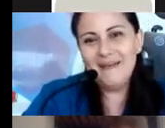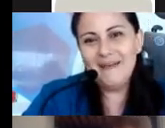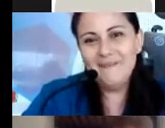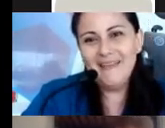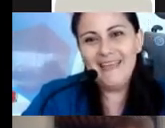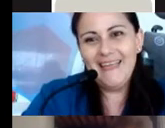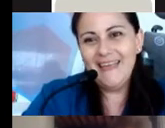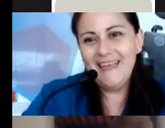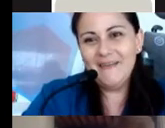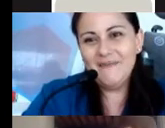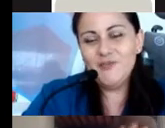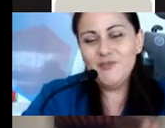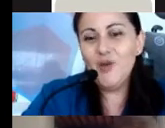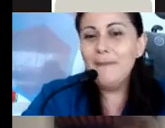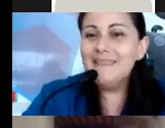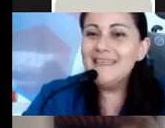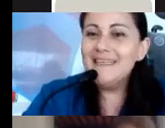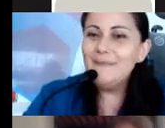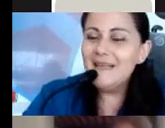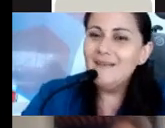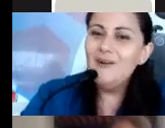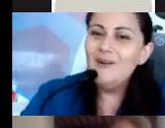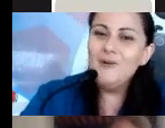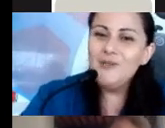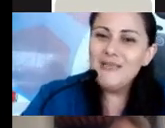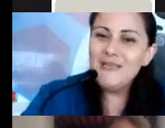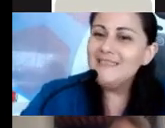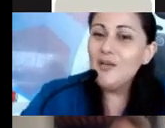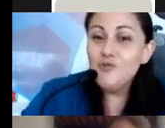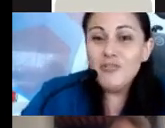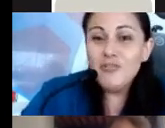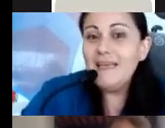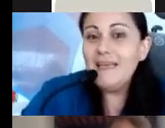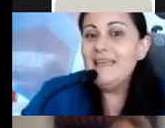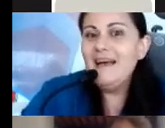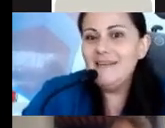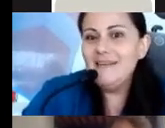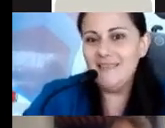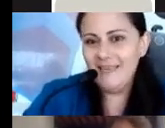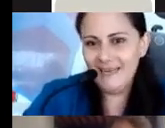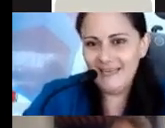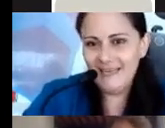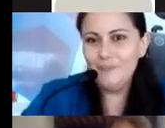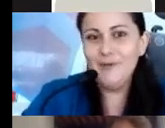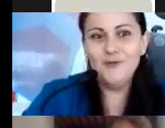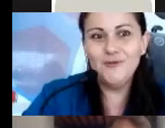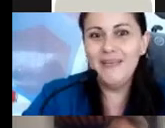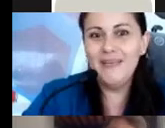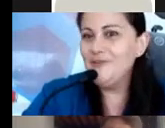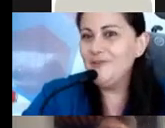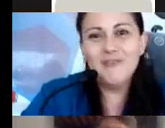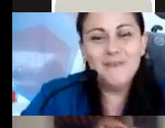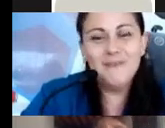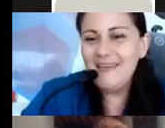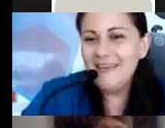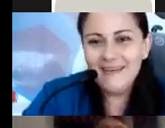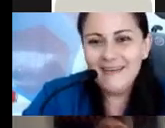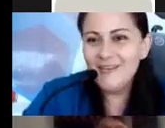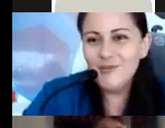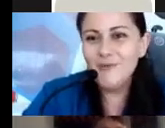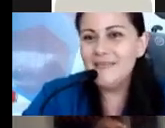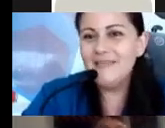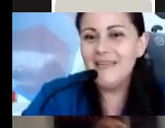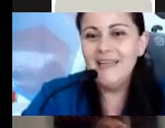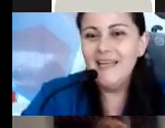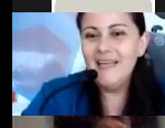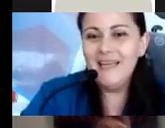decía que solamente ese mes haberlo visto ahí sentado, ellos no se imaginaban siquiera que él podía sonreír, ellos no se imaginaban que ellos